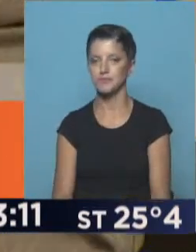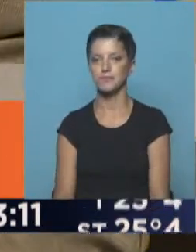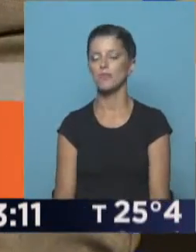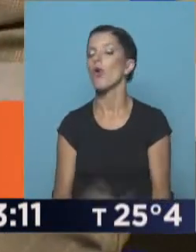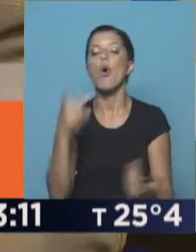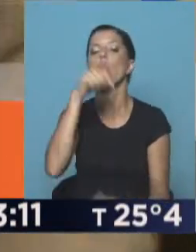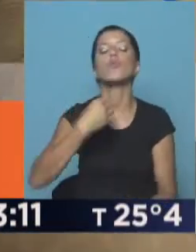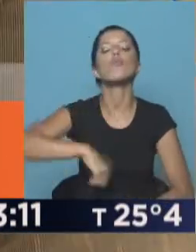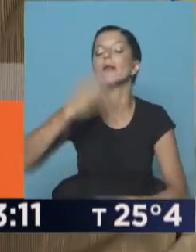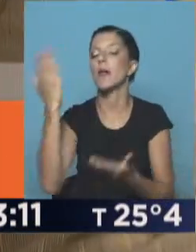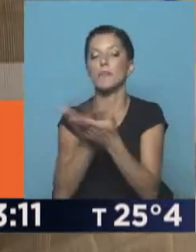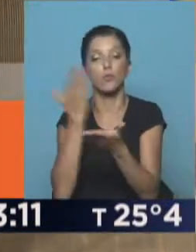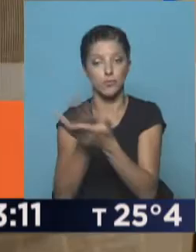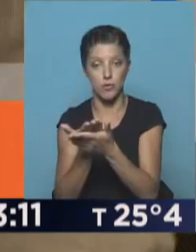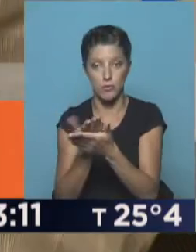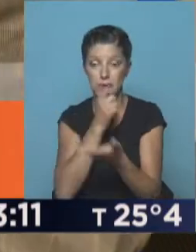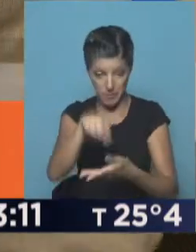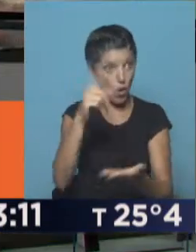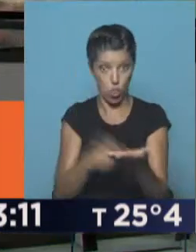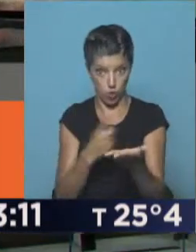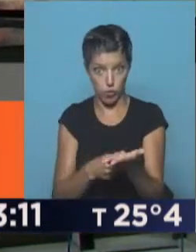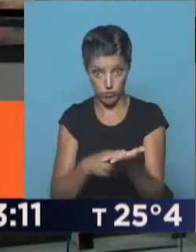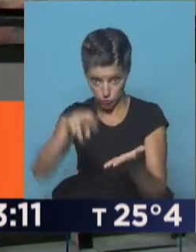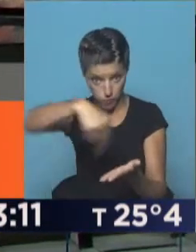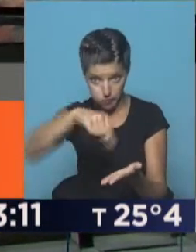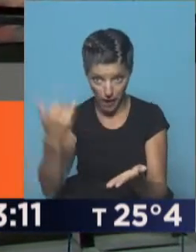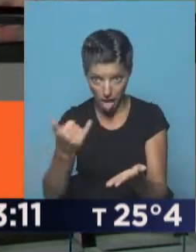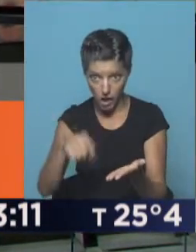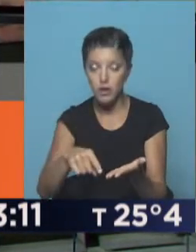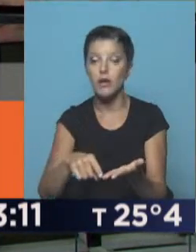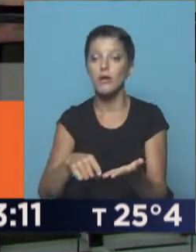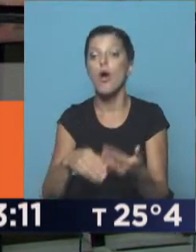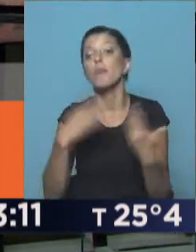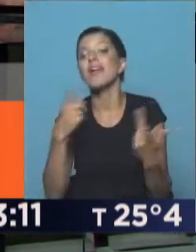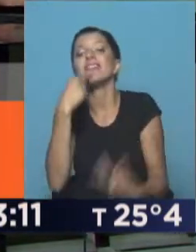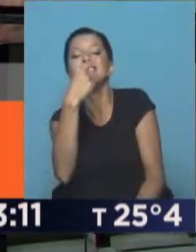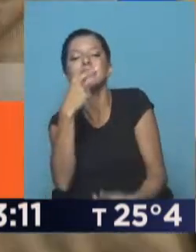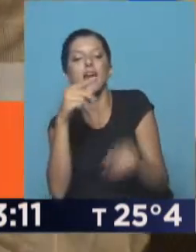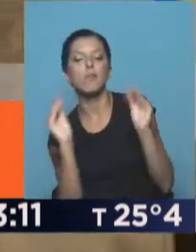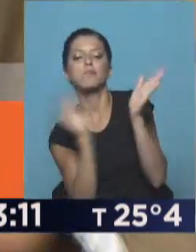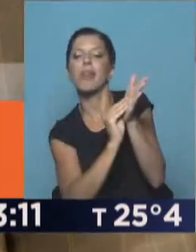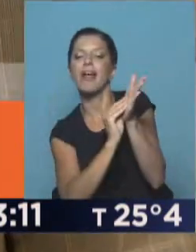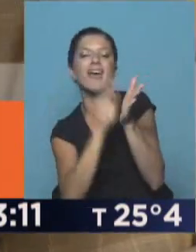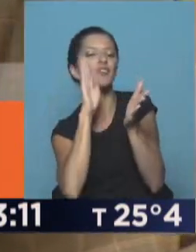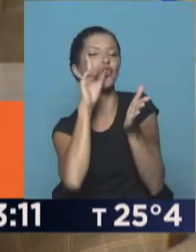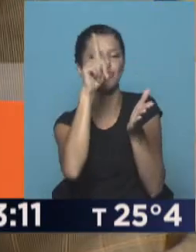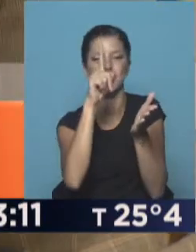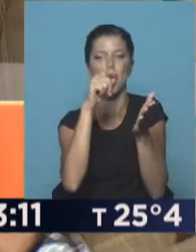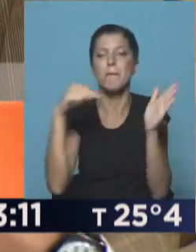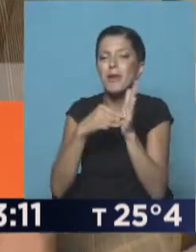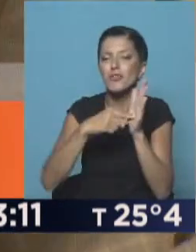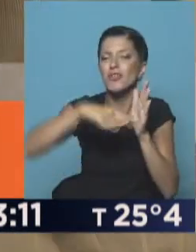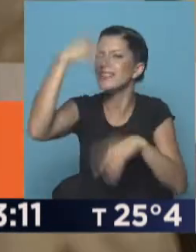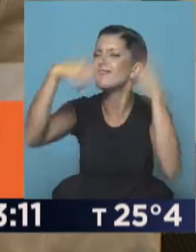cualquier producto, las notebooks que tienen ustedes acá, por ahí dice Estados Unidos, pero la verdad es que están hechas en una multiplicidad de lugares.